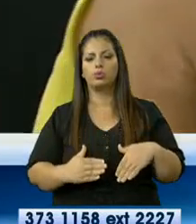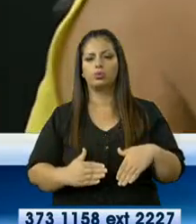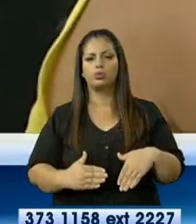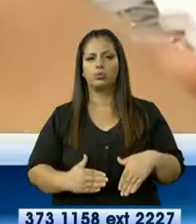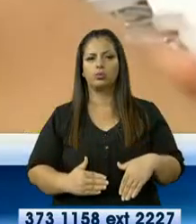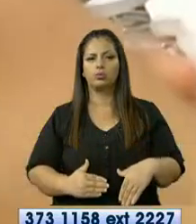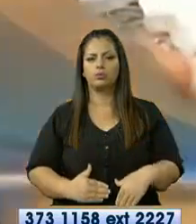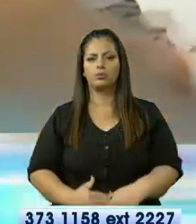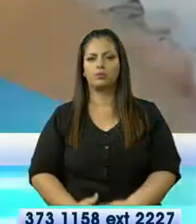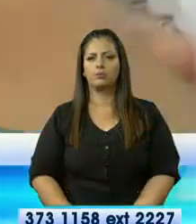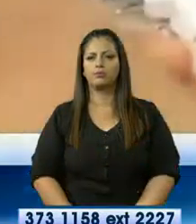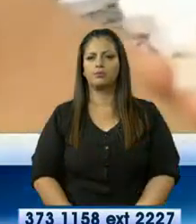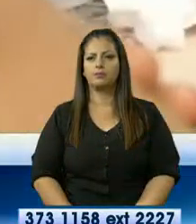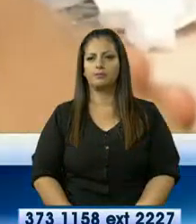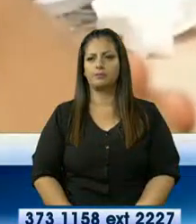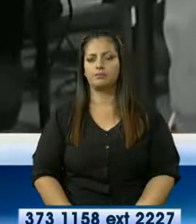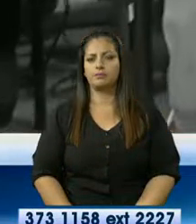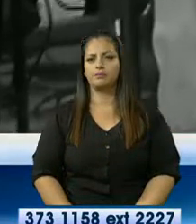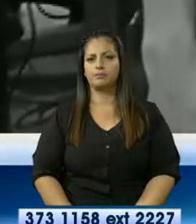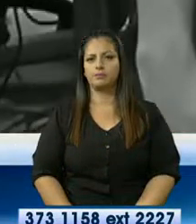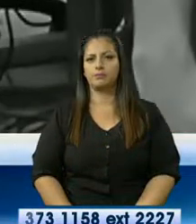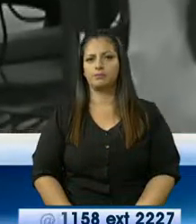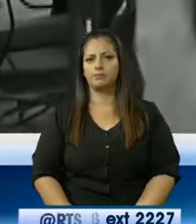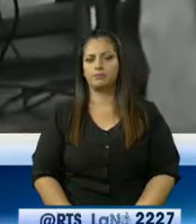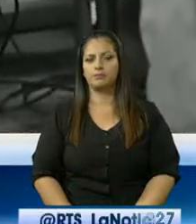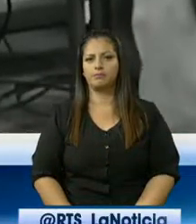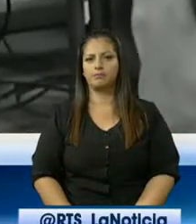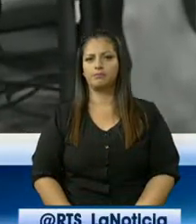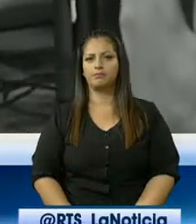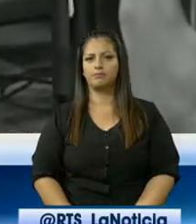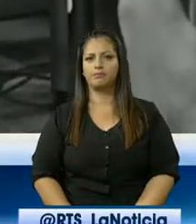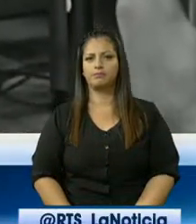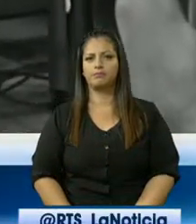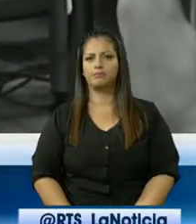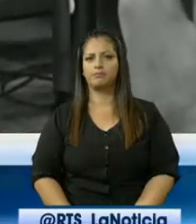la situación no se repita. Informó José Morales.